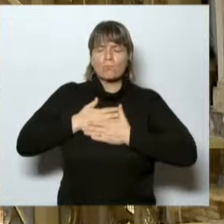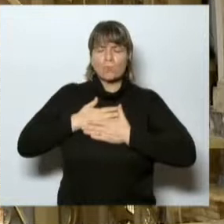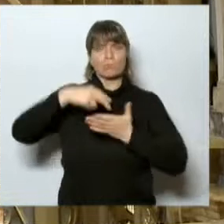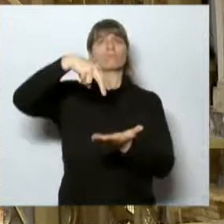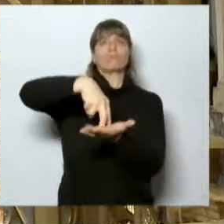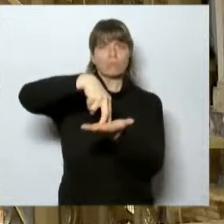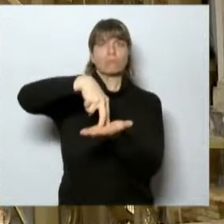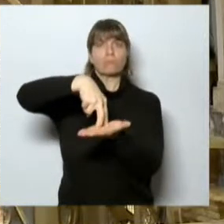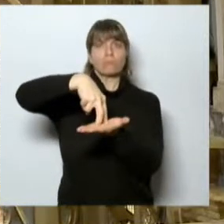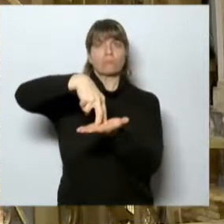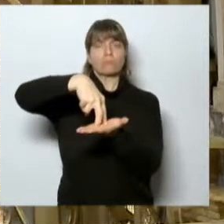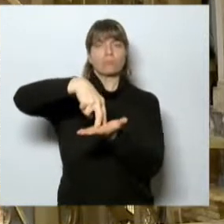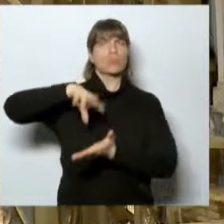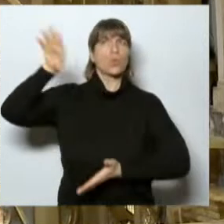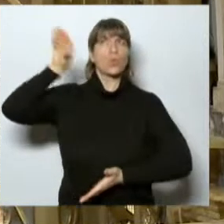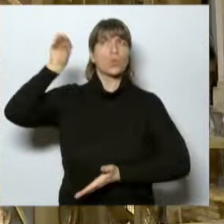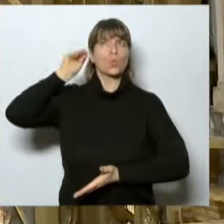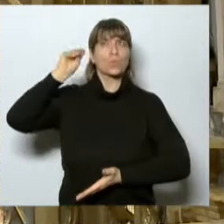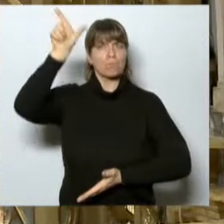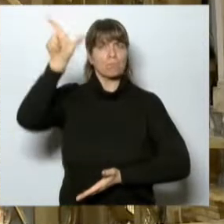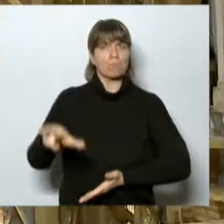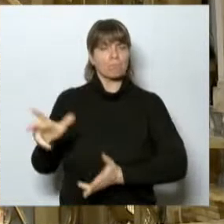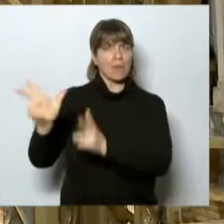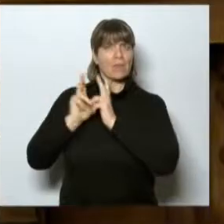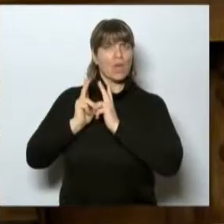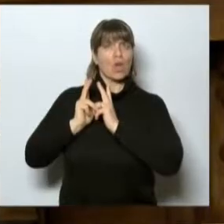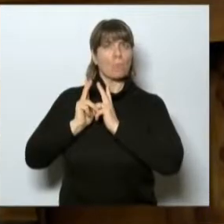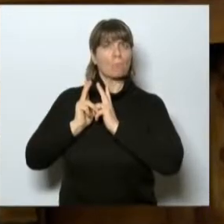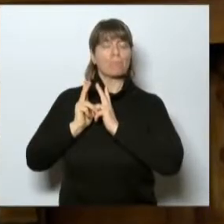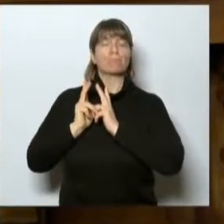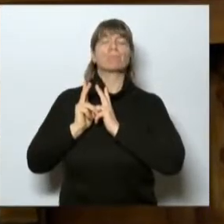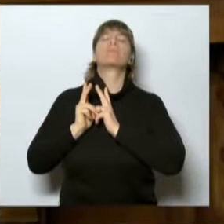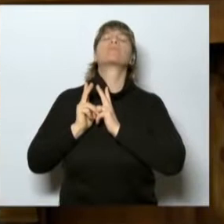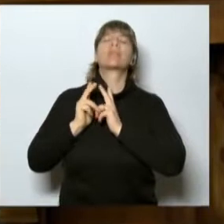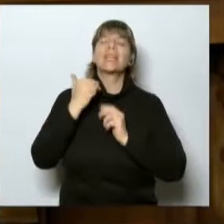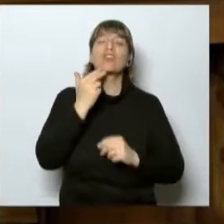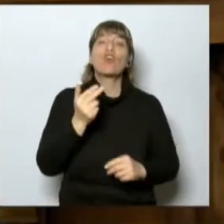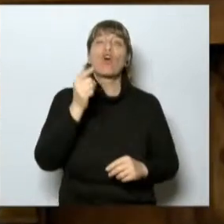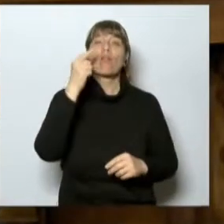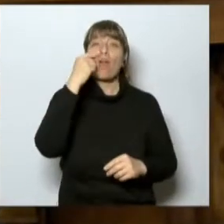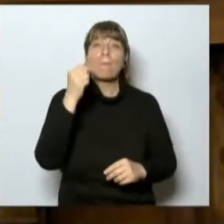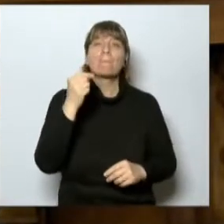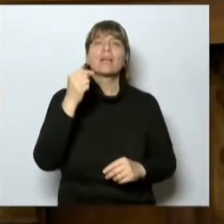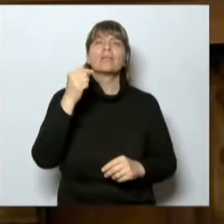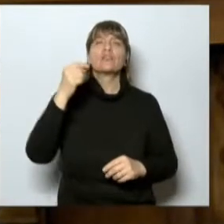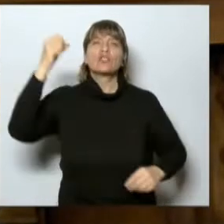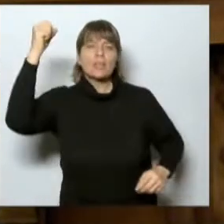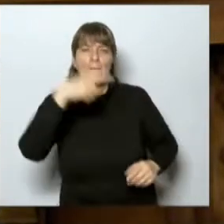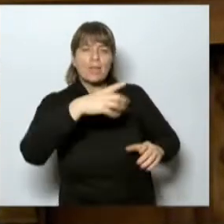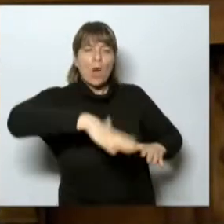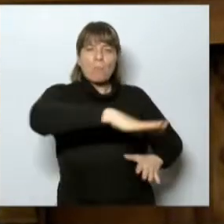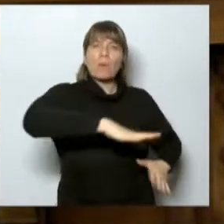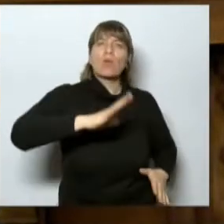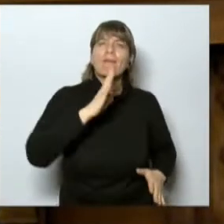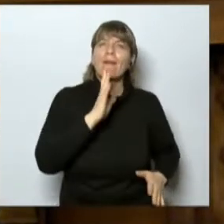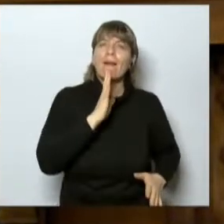pie. Y yo escuché al que me hablaba. Él me dijo: Hijo de hombre, yo te envío a los